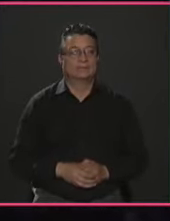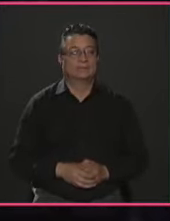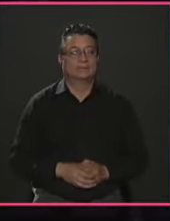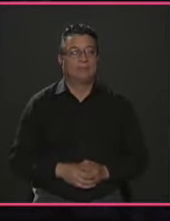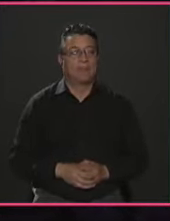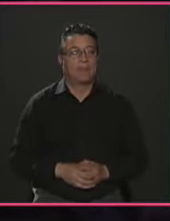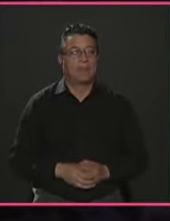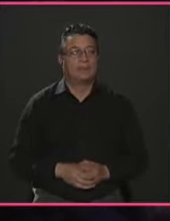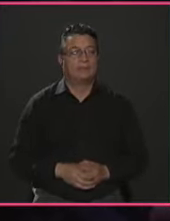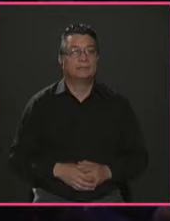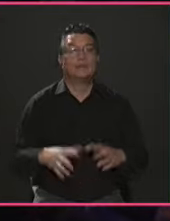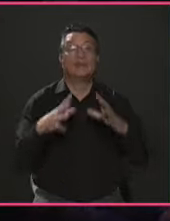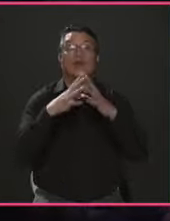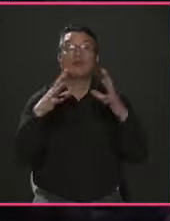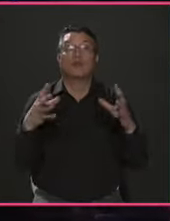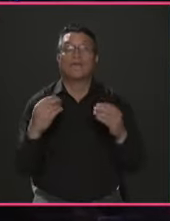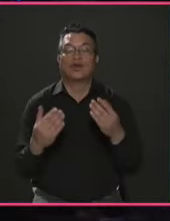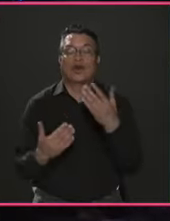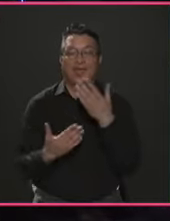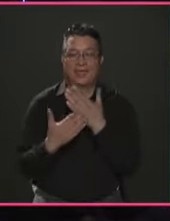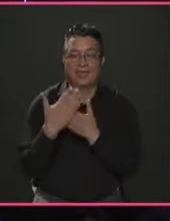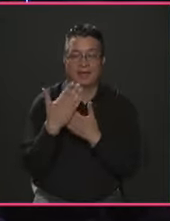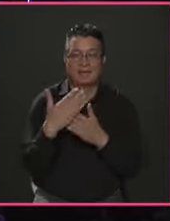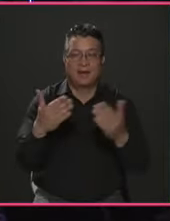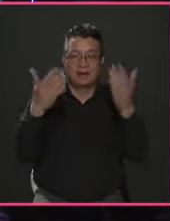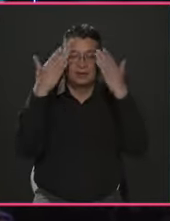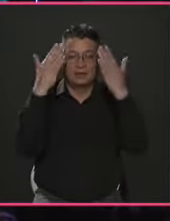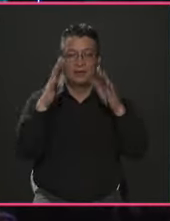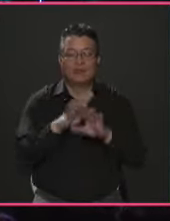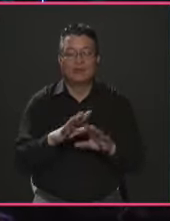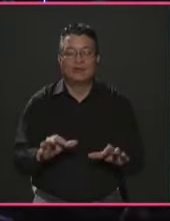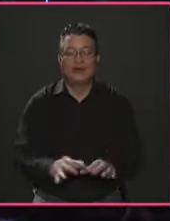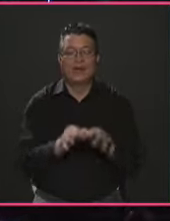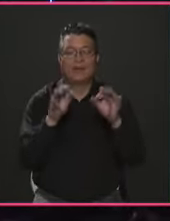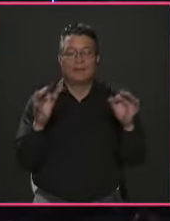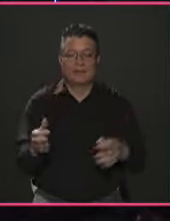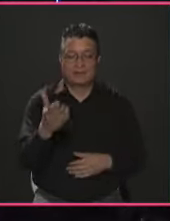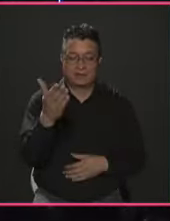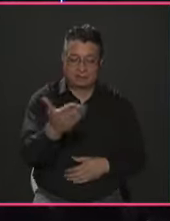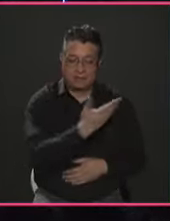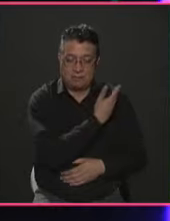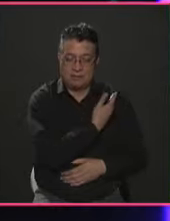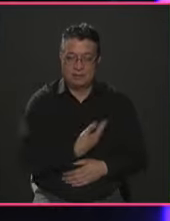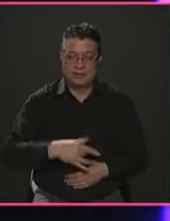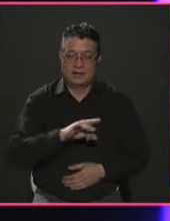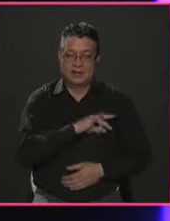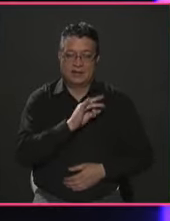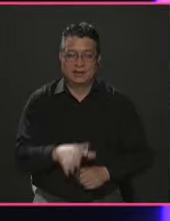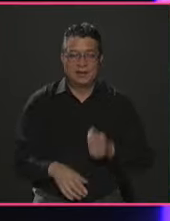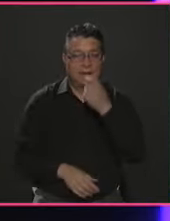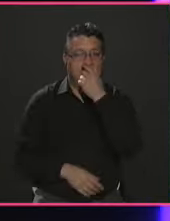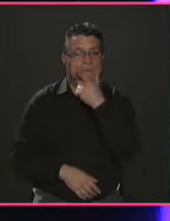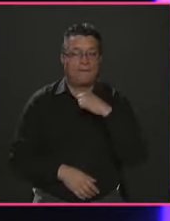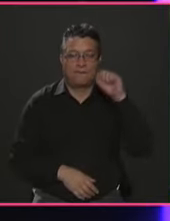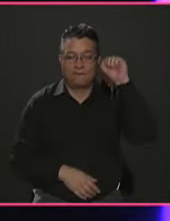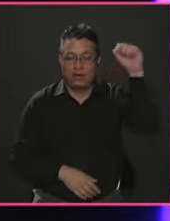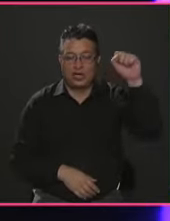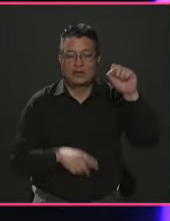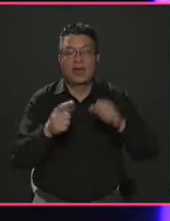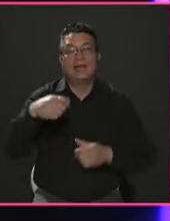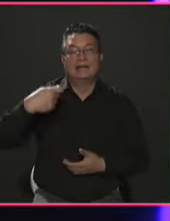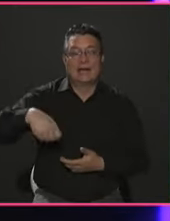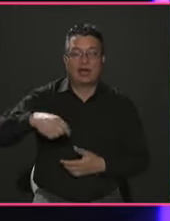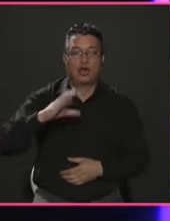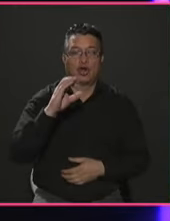Granados muy buenos días un saludo muy especial a su excelencia al Señor Presidente la República de Chile Gabriel borich senador Juan